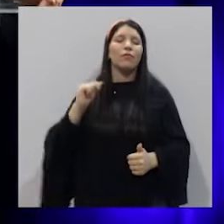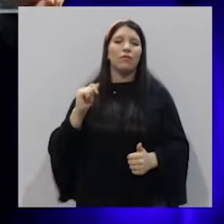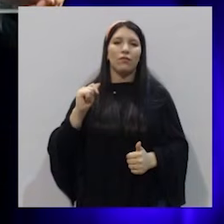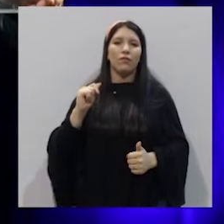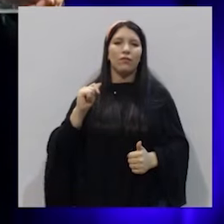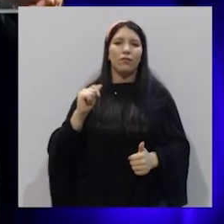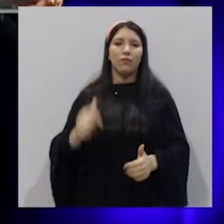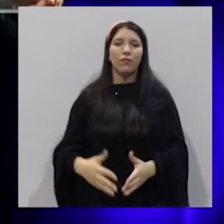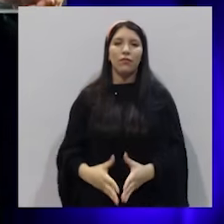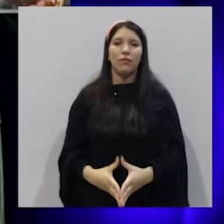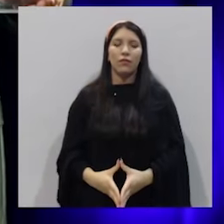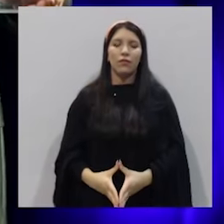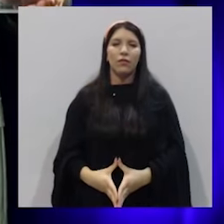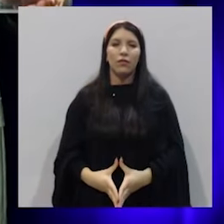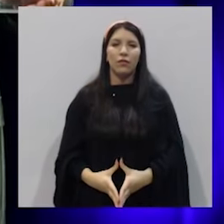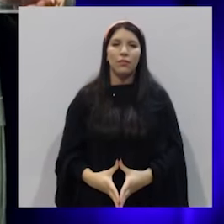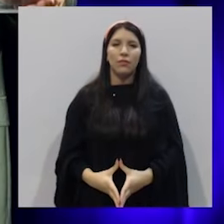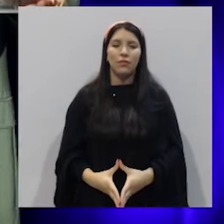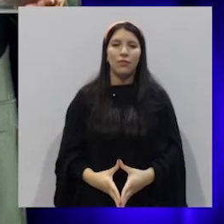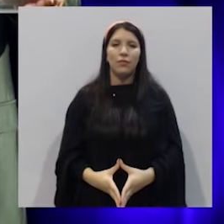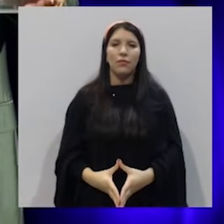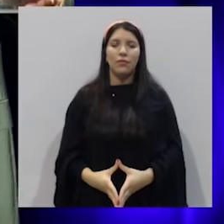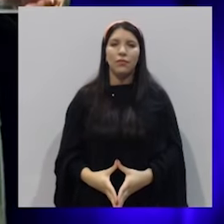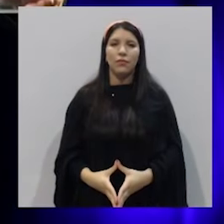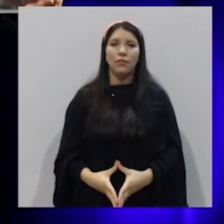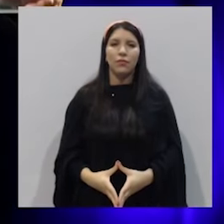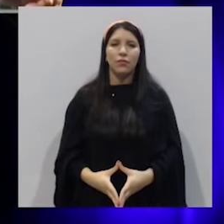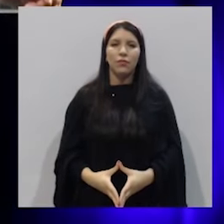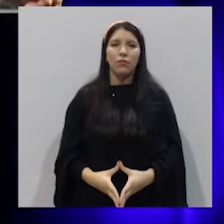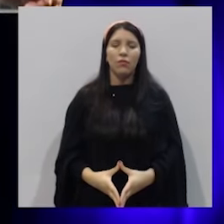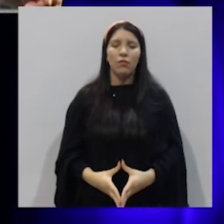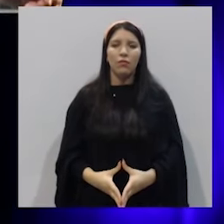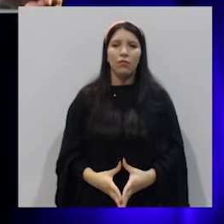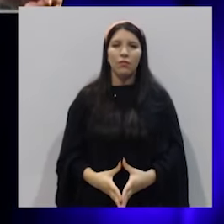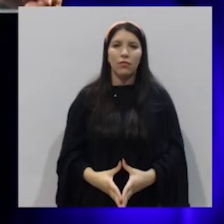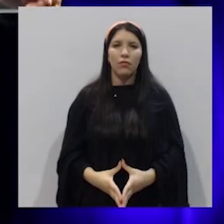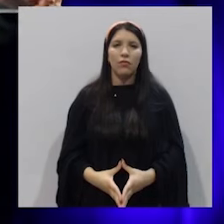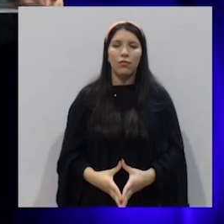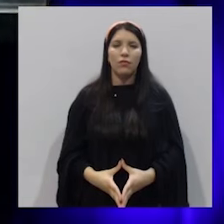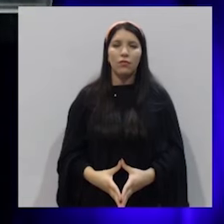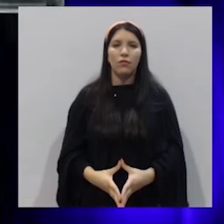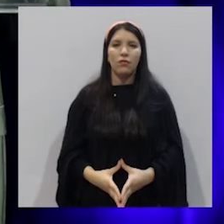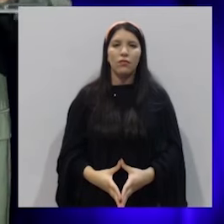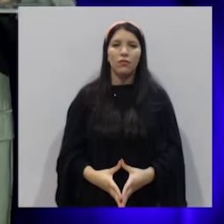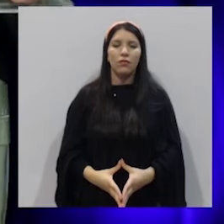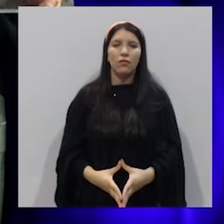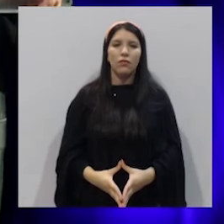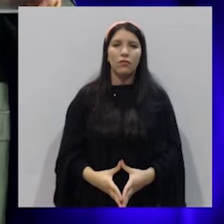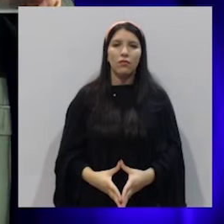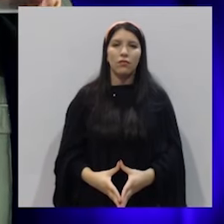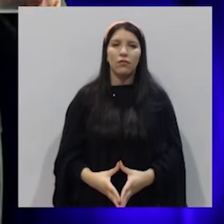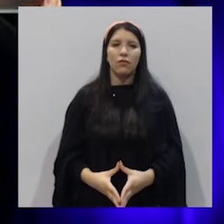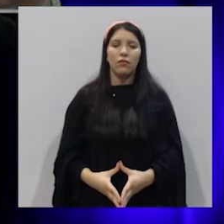entender lo que es el propósito de dios para con cada uno de nosotros pierdan la estabilidad y